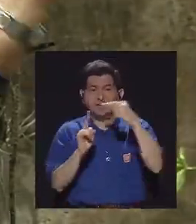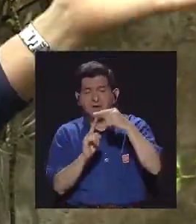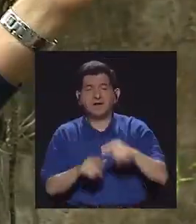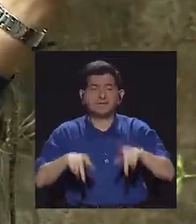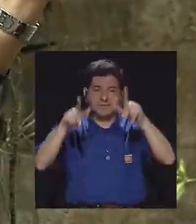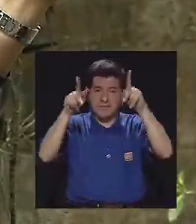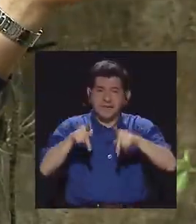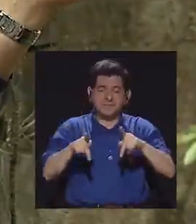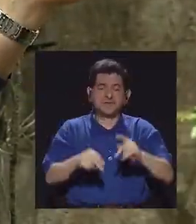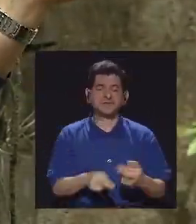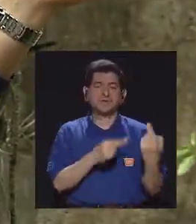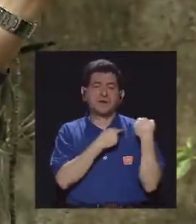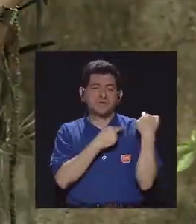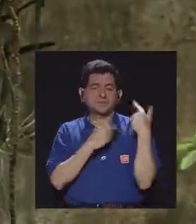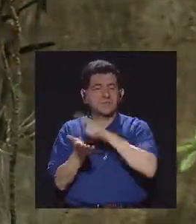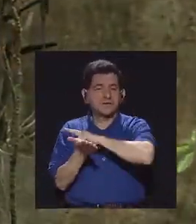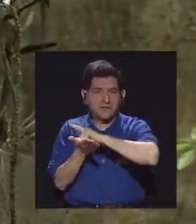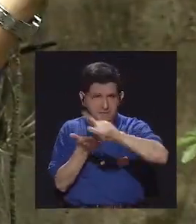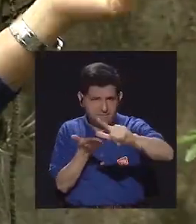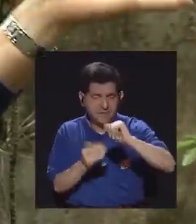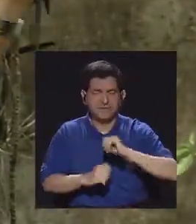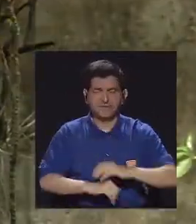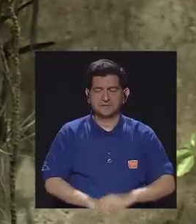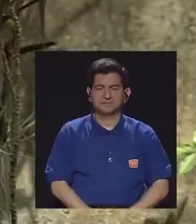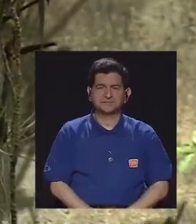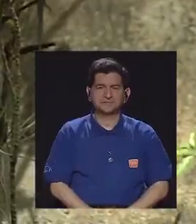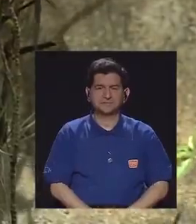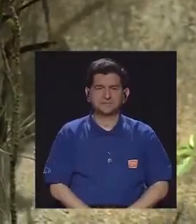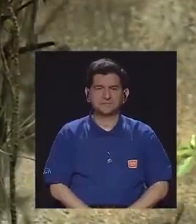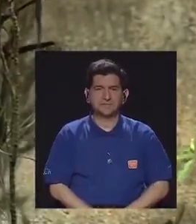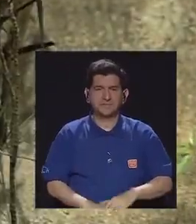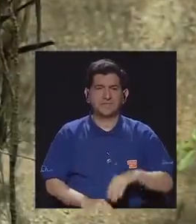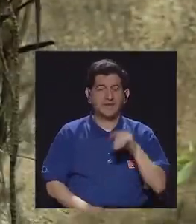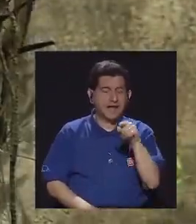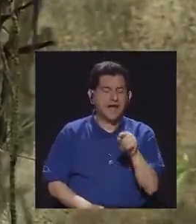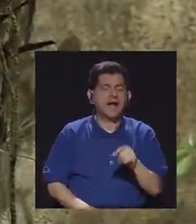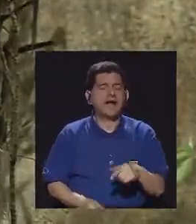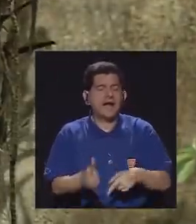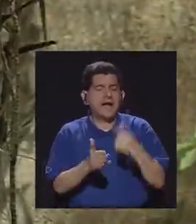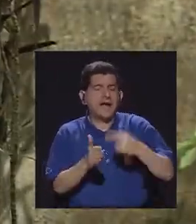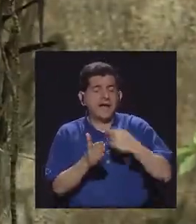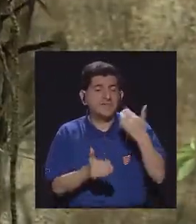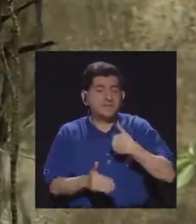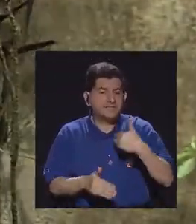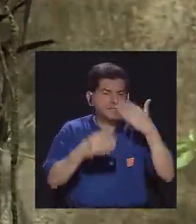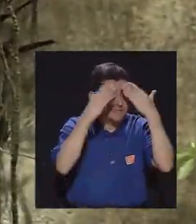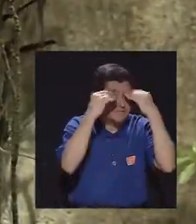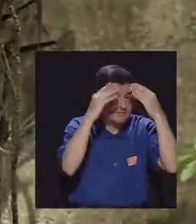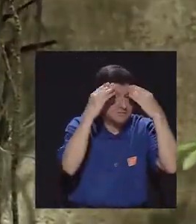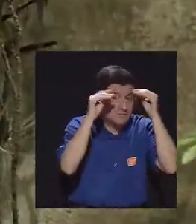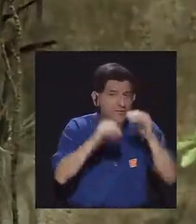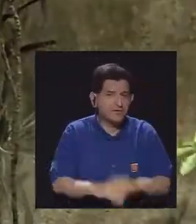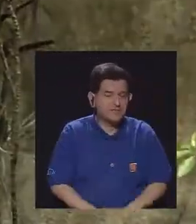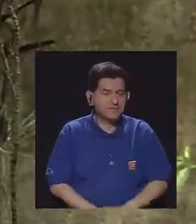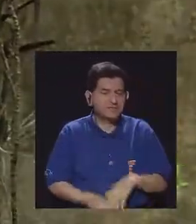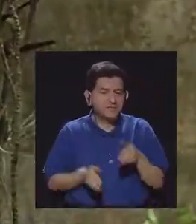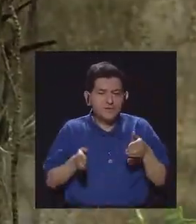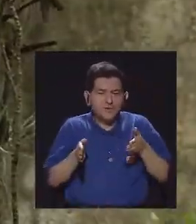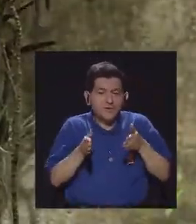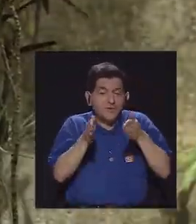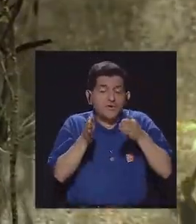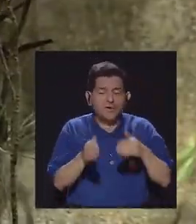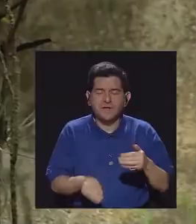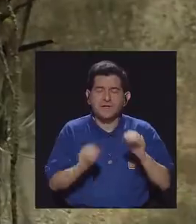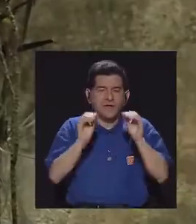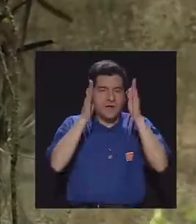la señora del aseo, ¿verdad? La que le ayuda con la limpieza, porque a veces ellos tienen información en pasillos que no